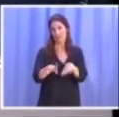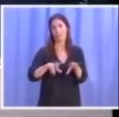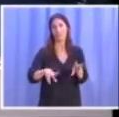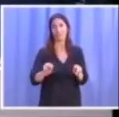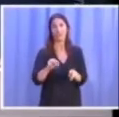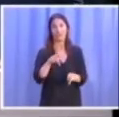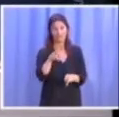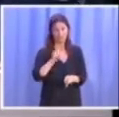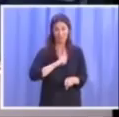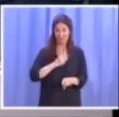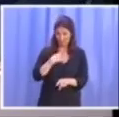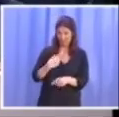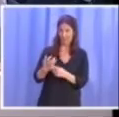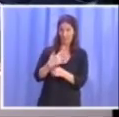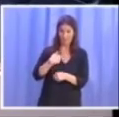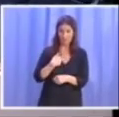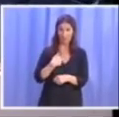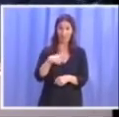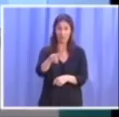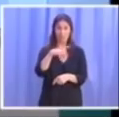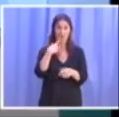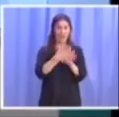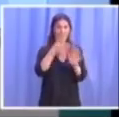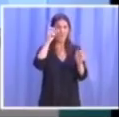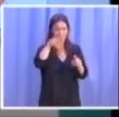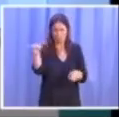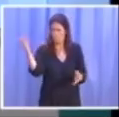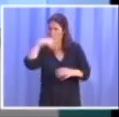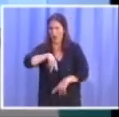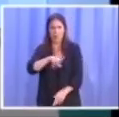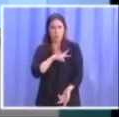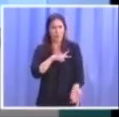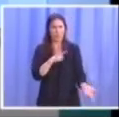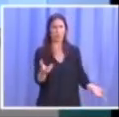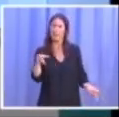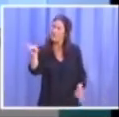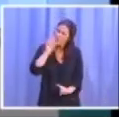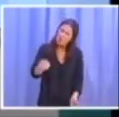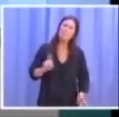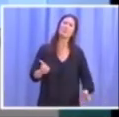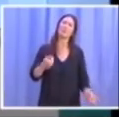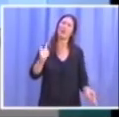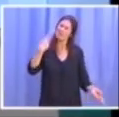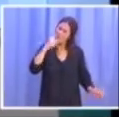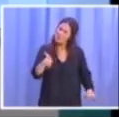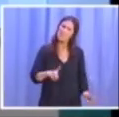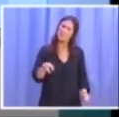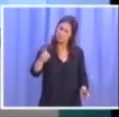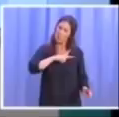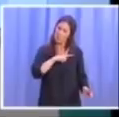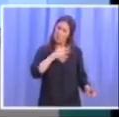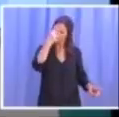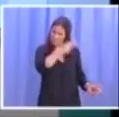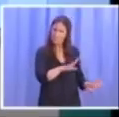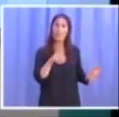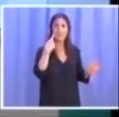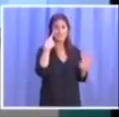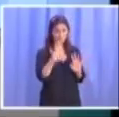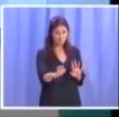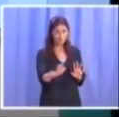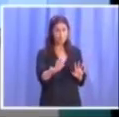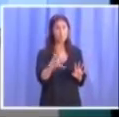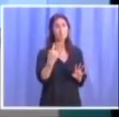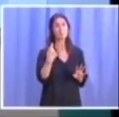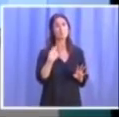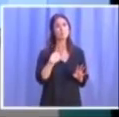reírse de nosotros. Se educa y respetuoso, la educación no la tiene. Se educa y respetuoso. Pero no mienta. Se educa y respetuoso. No mienta. Fíjense bien, vamos a